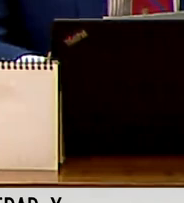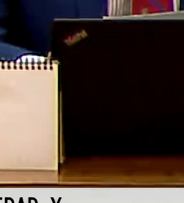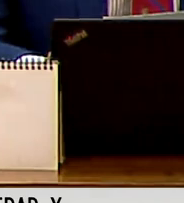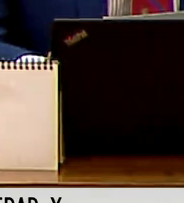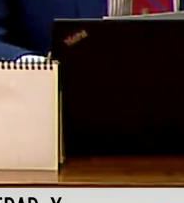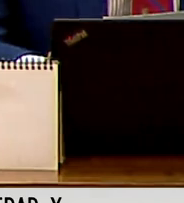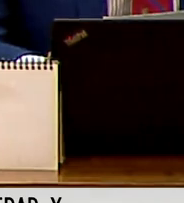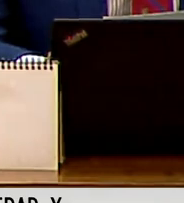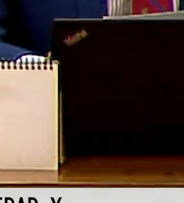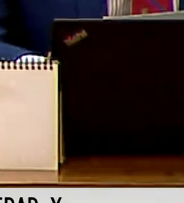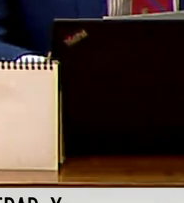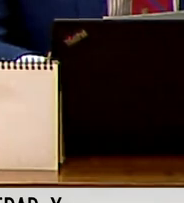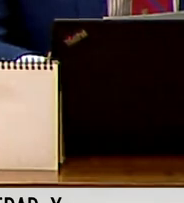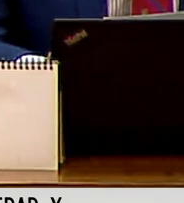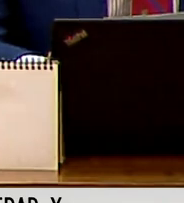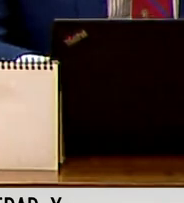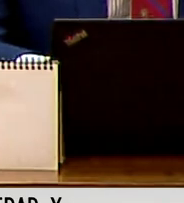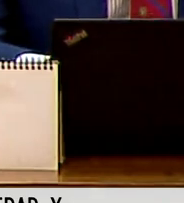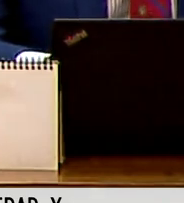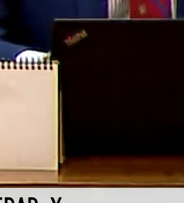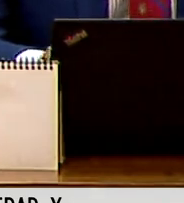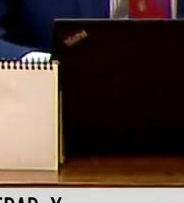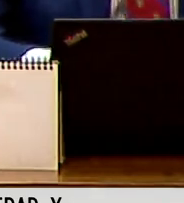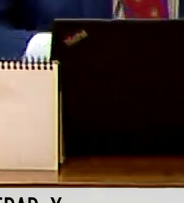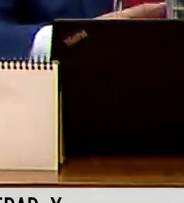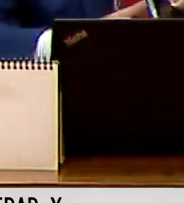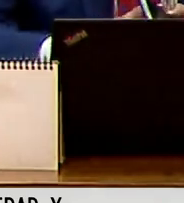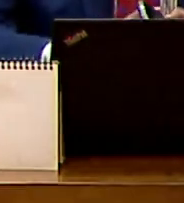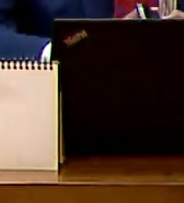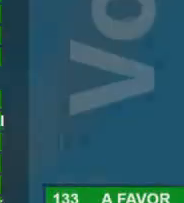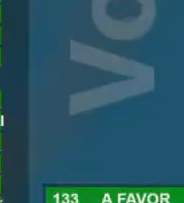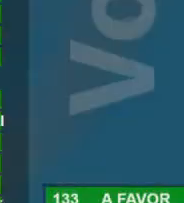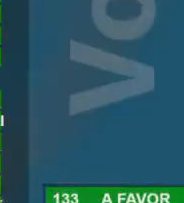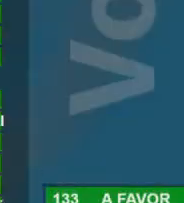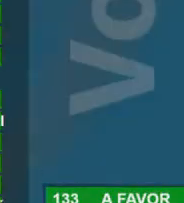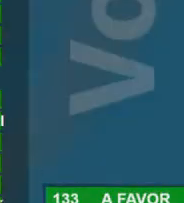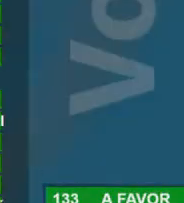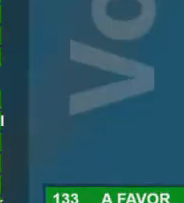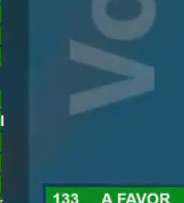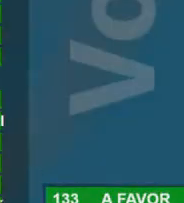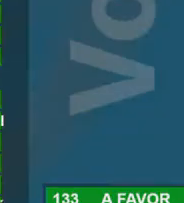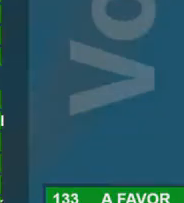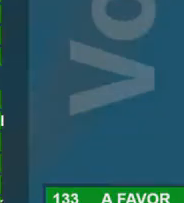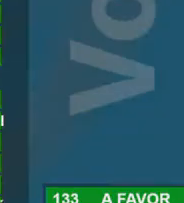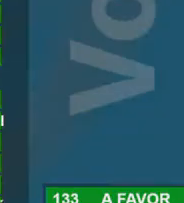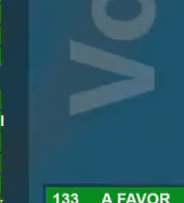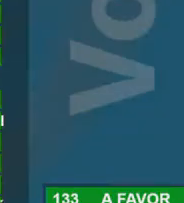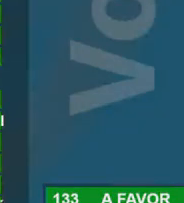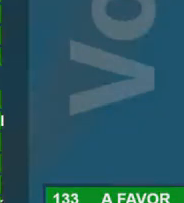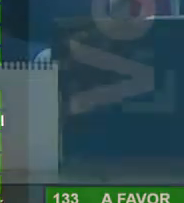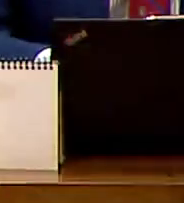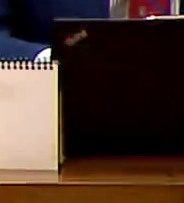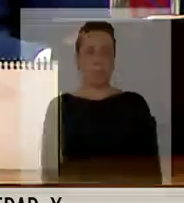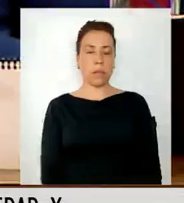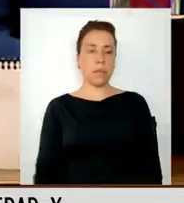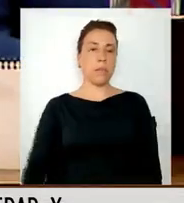resultado de la votación por la afirmativa 133 votos